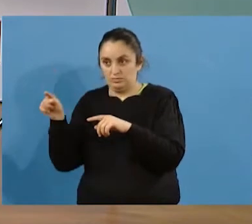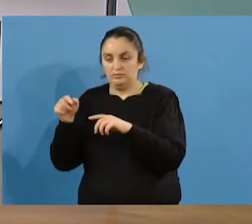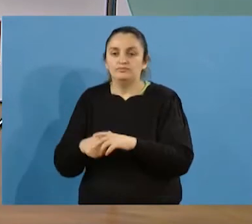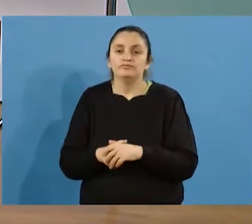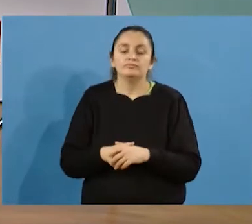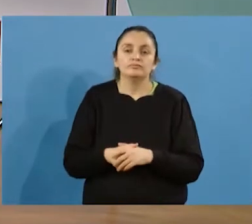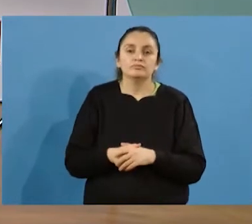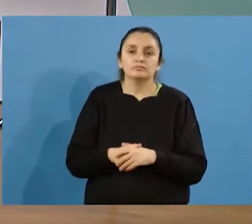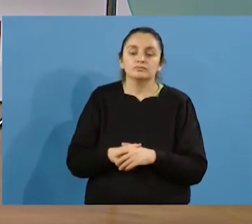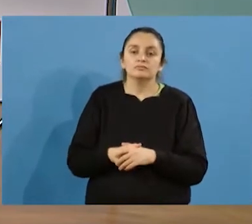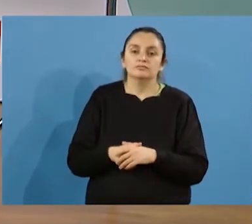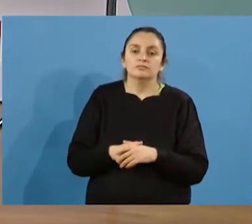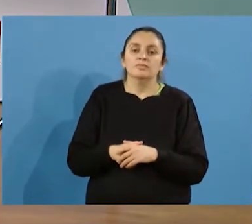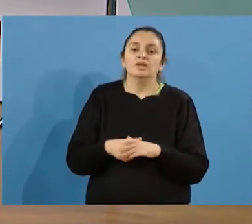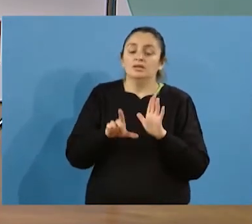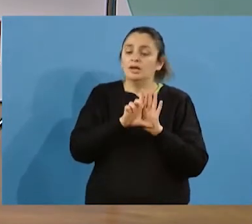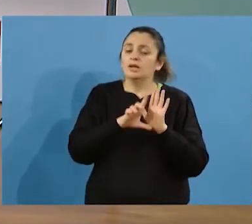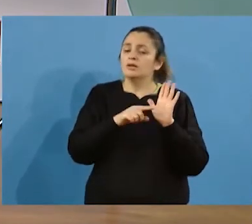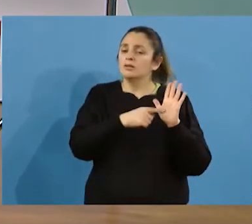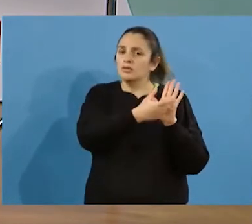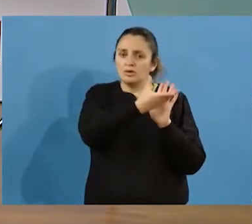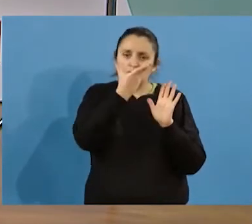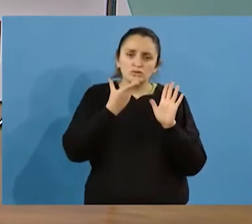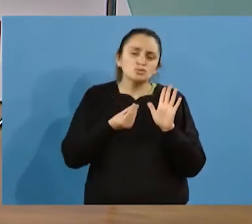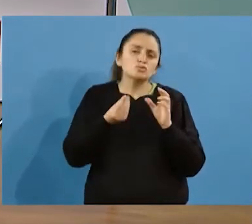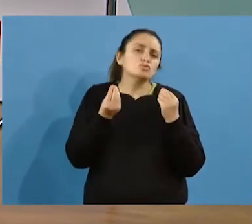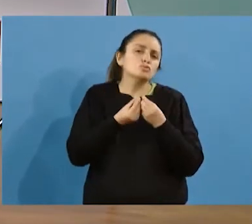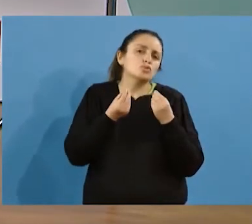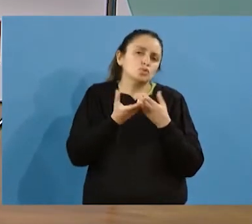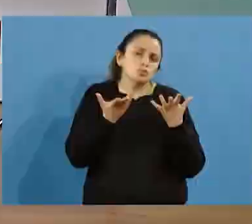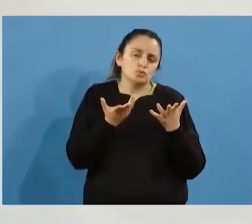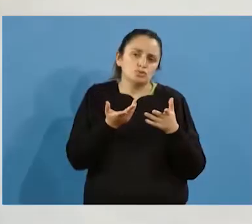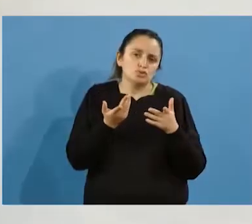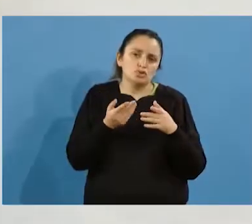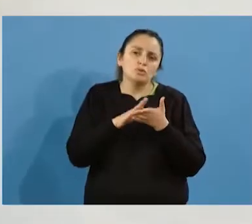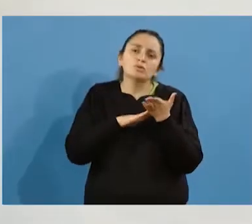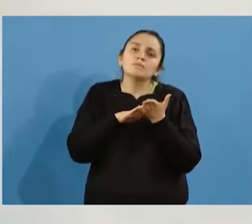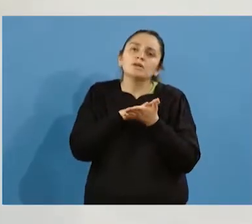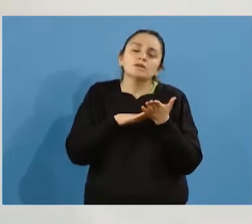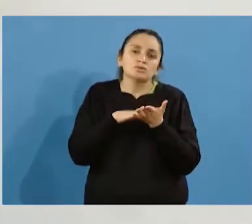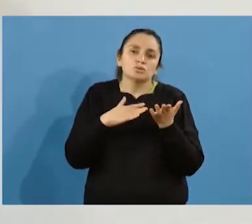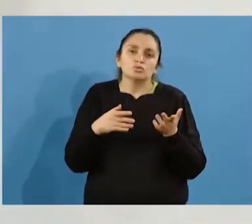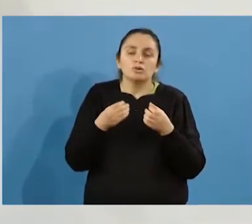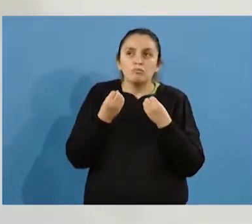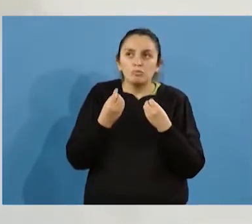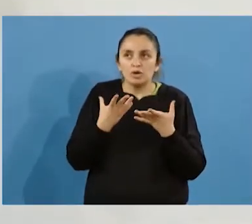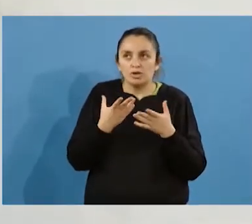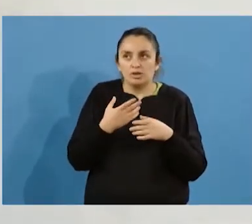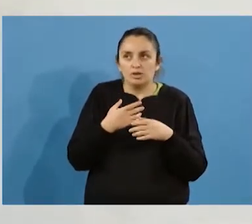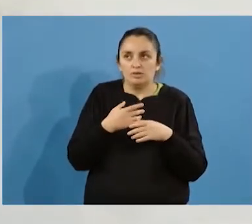son prácticas o sea nos nos facilita mucho el resolverlo porque porque si yo